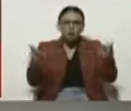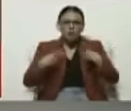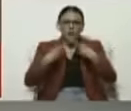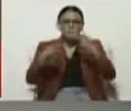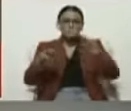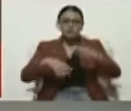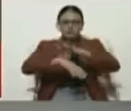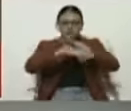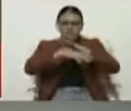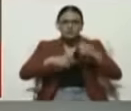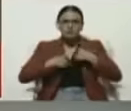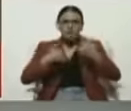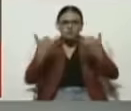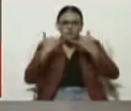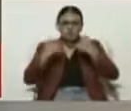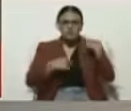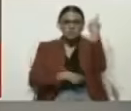personalmente,